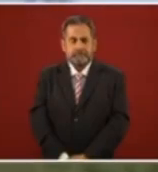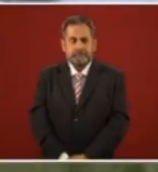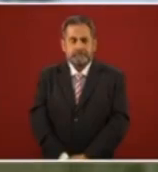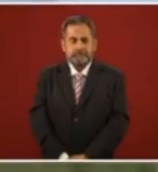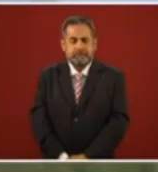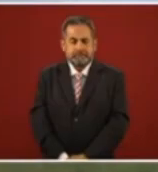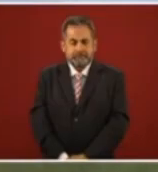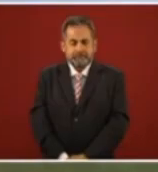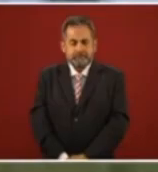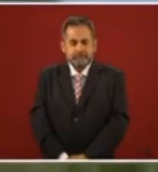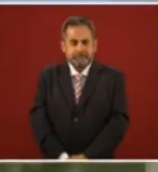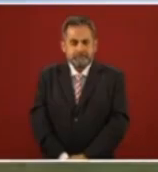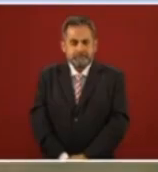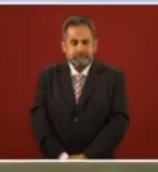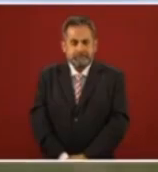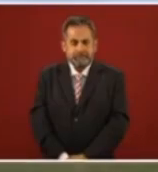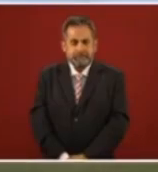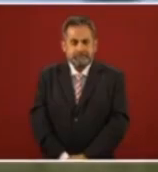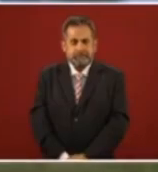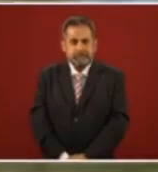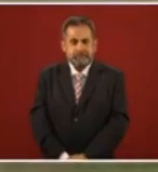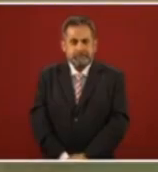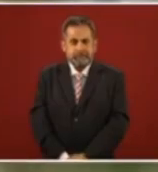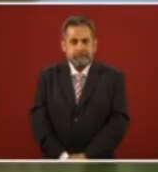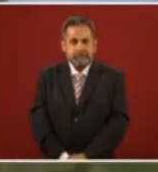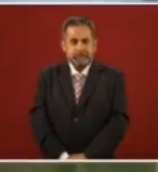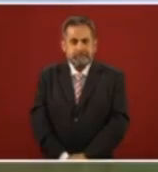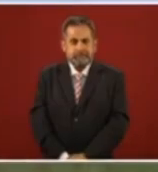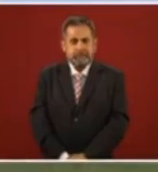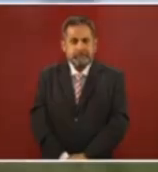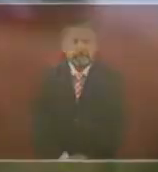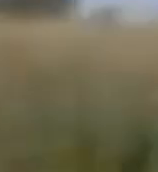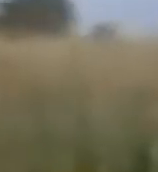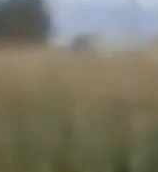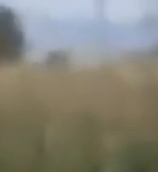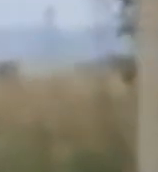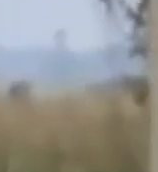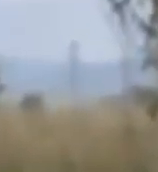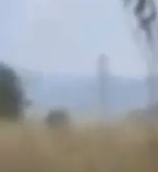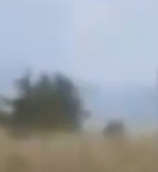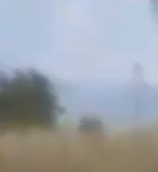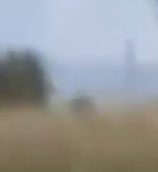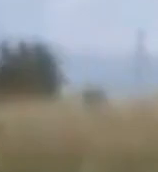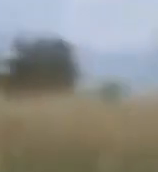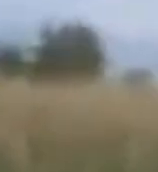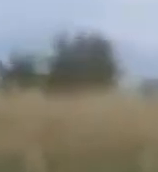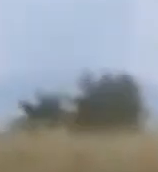tiempo... ...llega... ...del que es... ... resource...